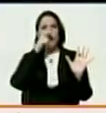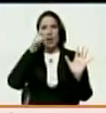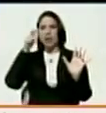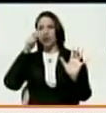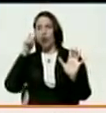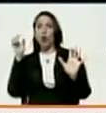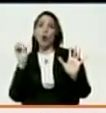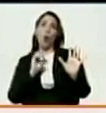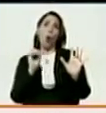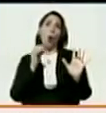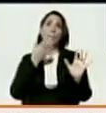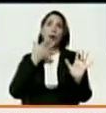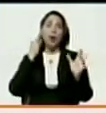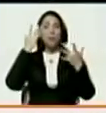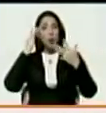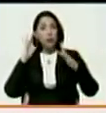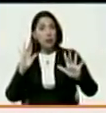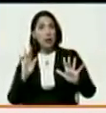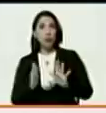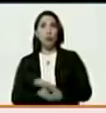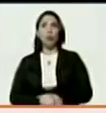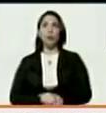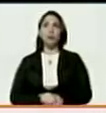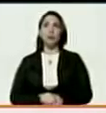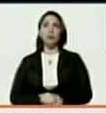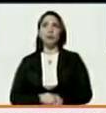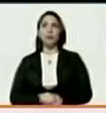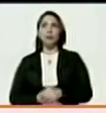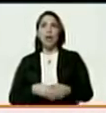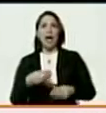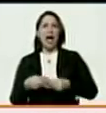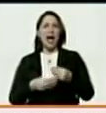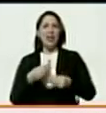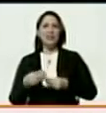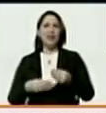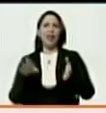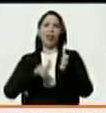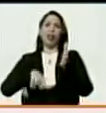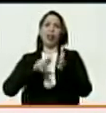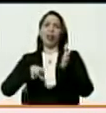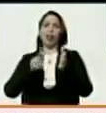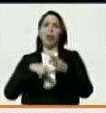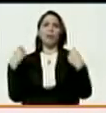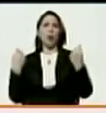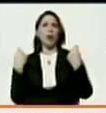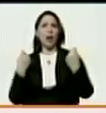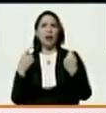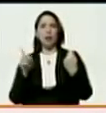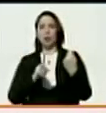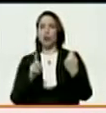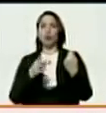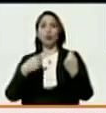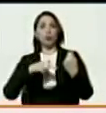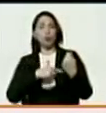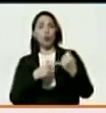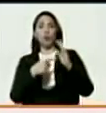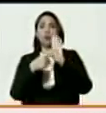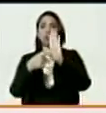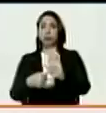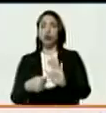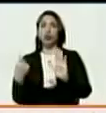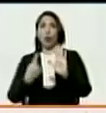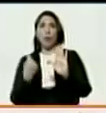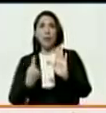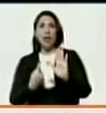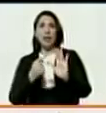de intento de hacer retórica, propaganda, publicidad. No, solamente estamos mostrando lo